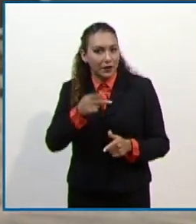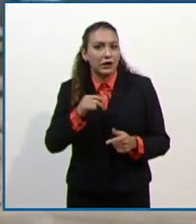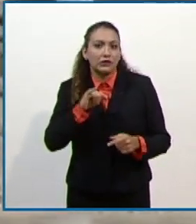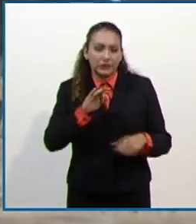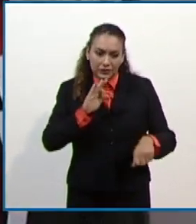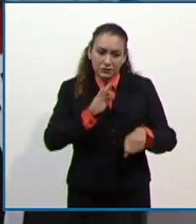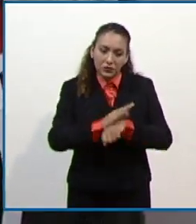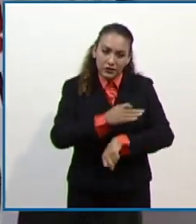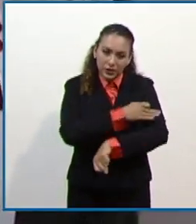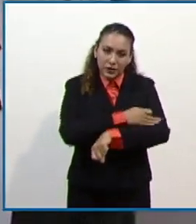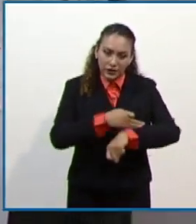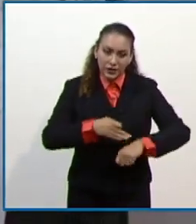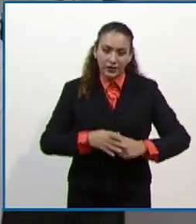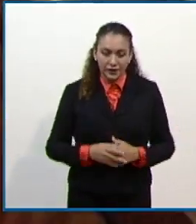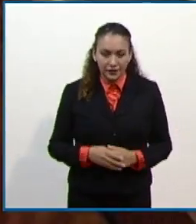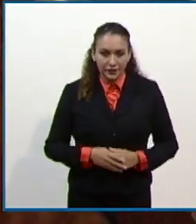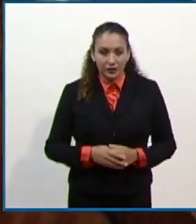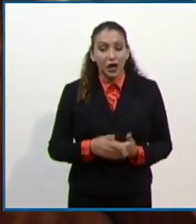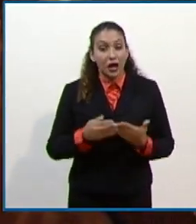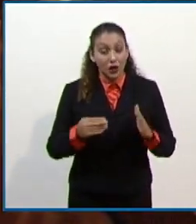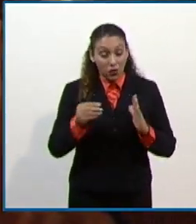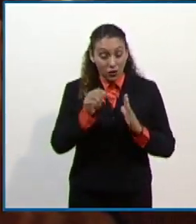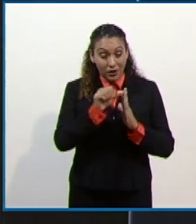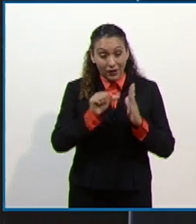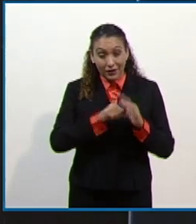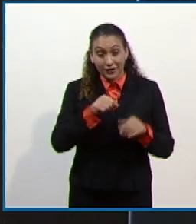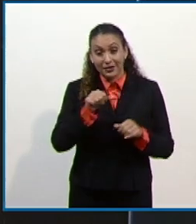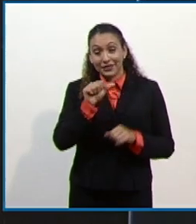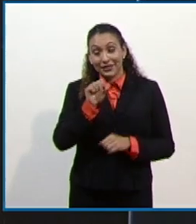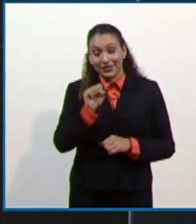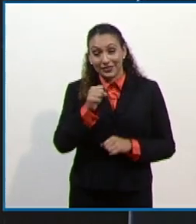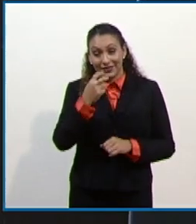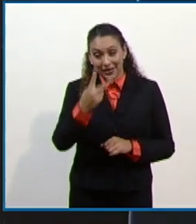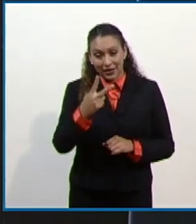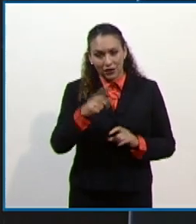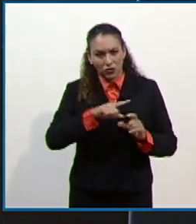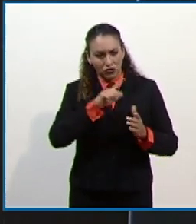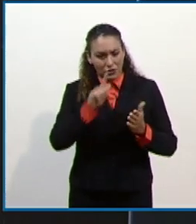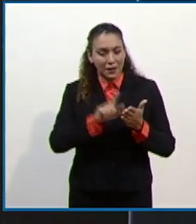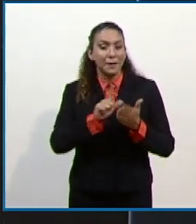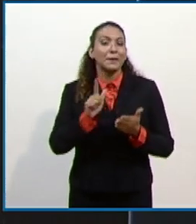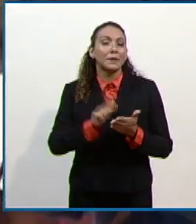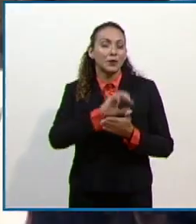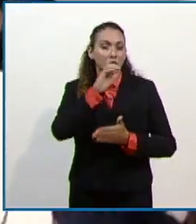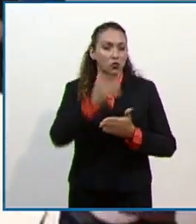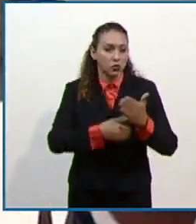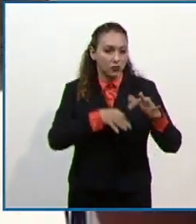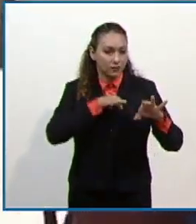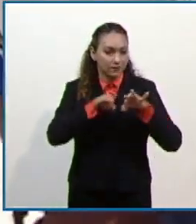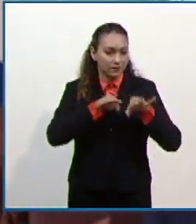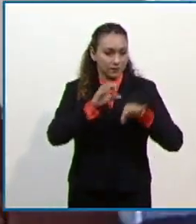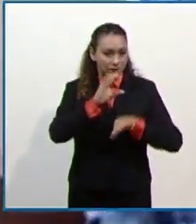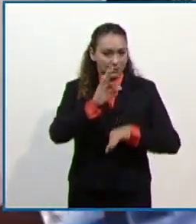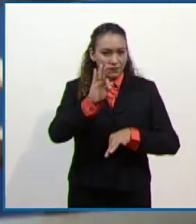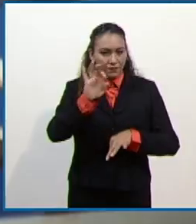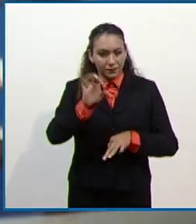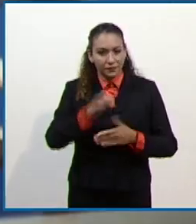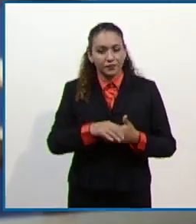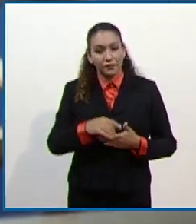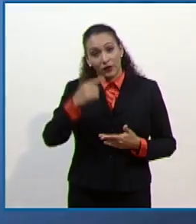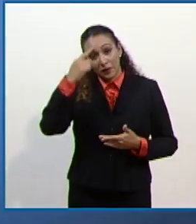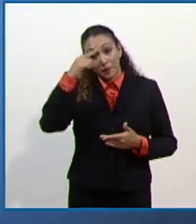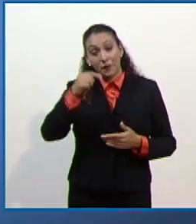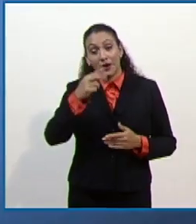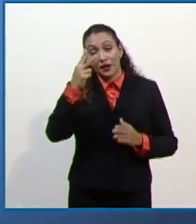a la familia. Pues conforme a la cláusula 62, fracción segunda del contrato colectivo de trabajo de la CFE para el